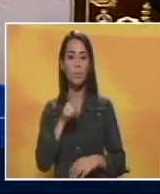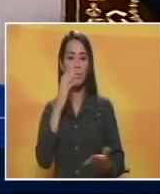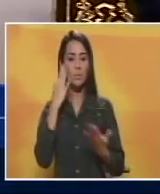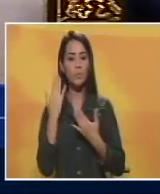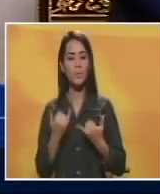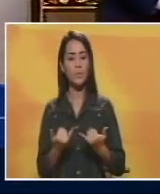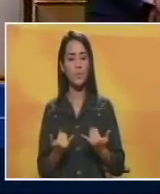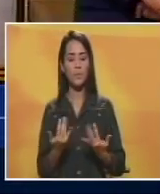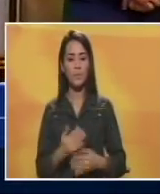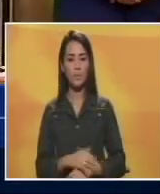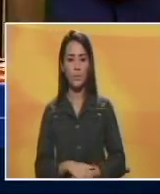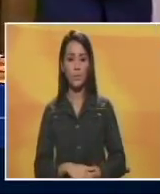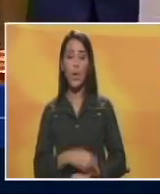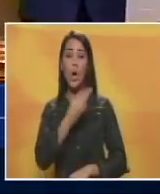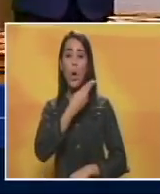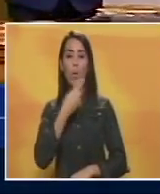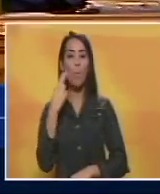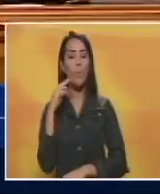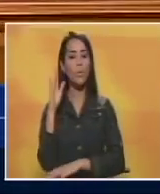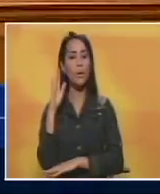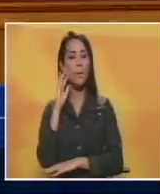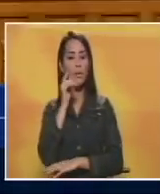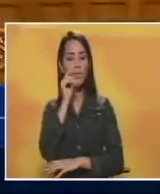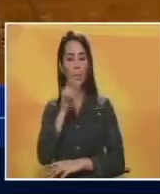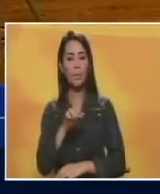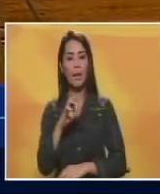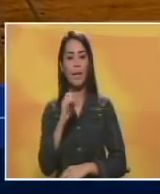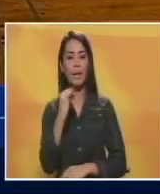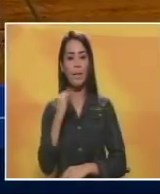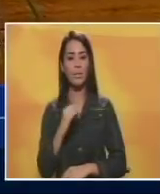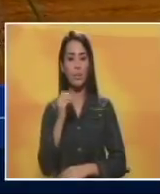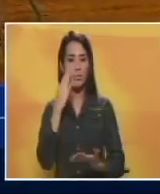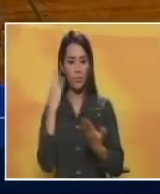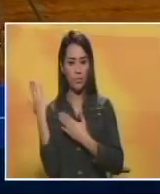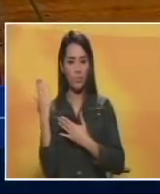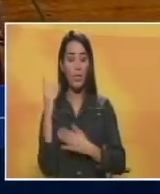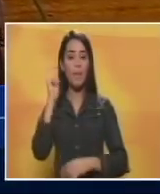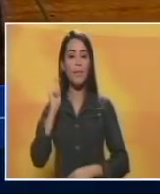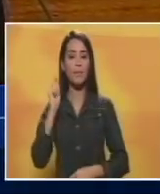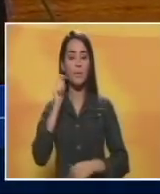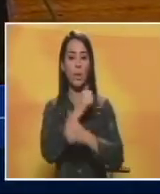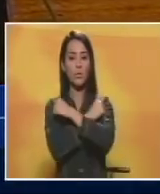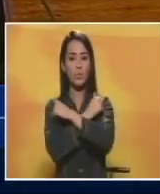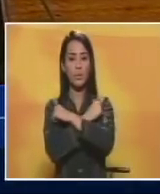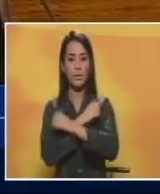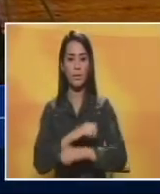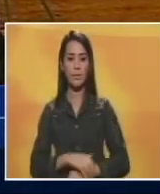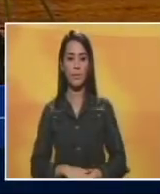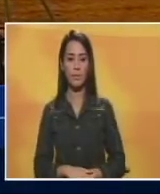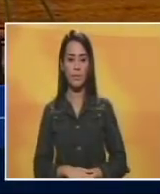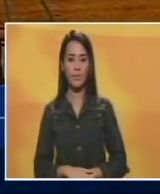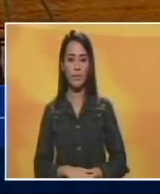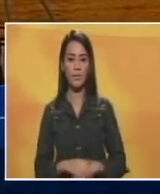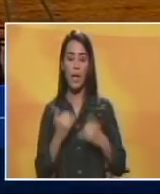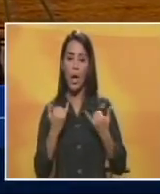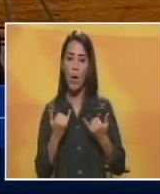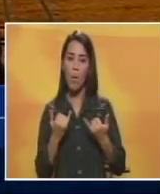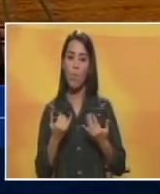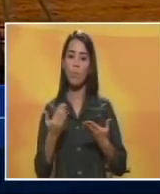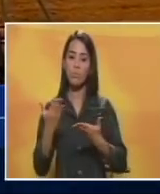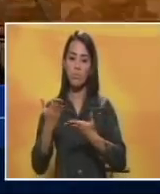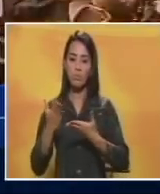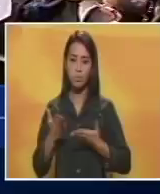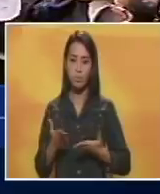está prestando juramento a Renzo Prieto como diputado suplente. Allí lo vemos también recibiendo